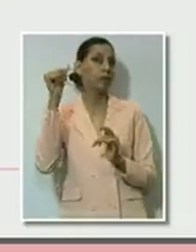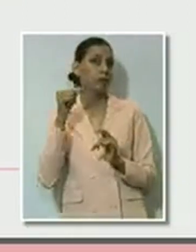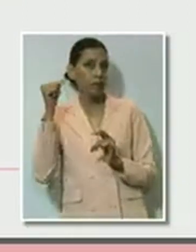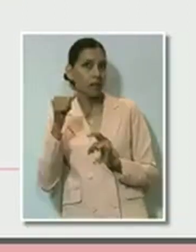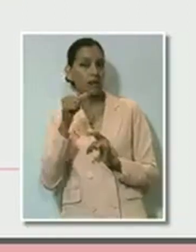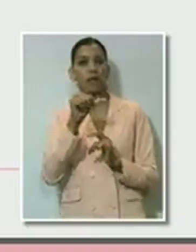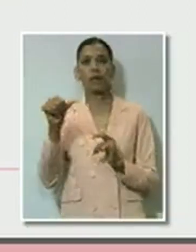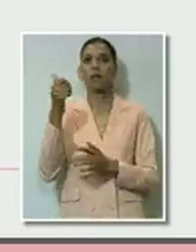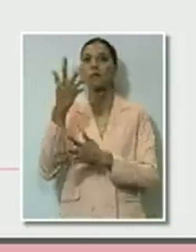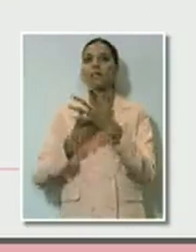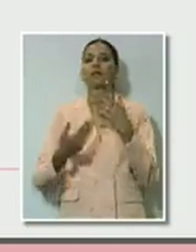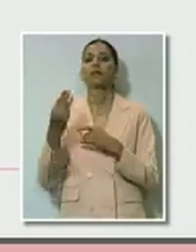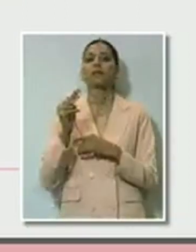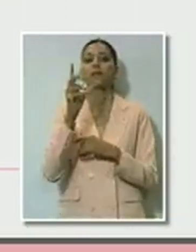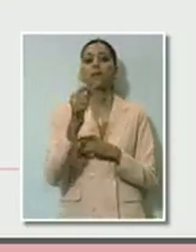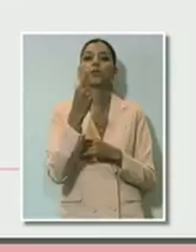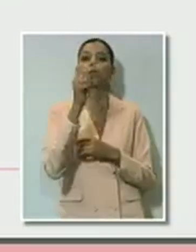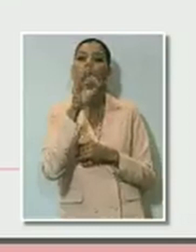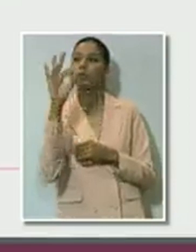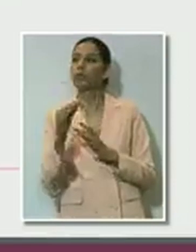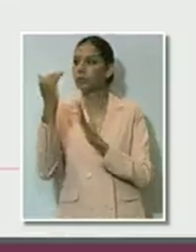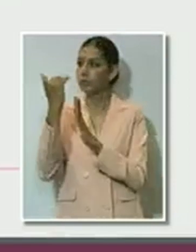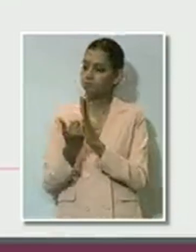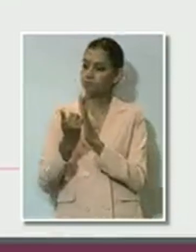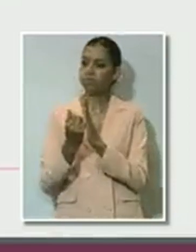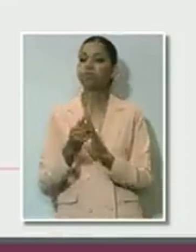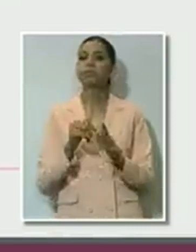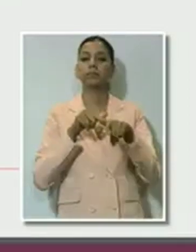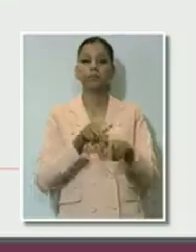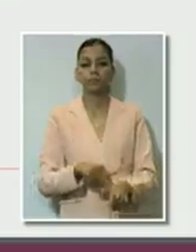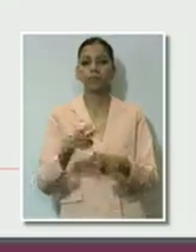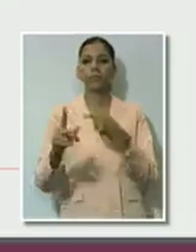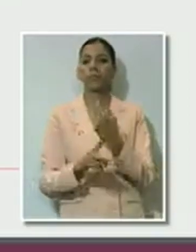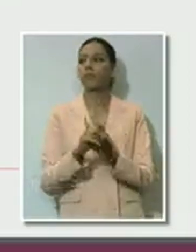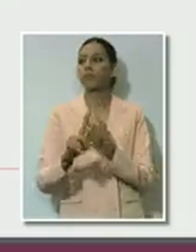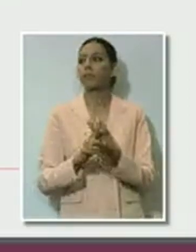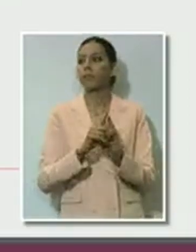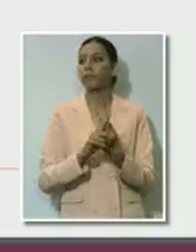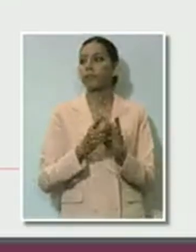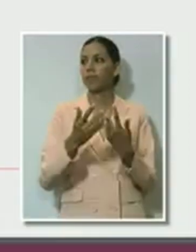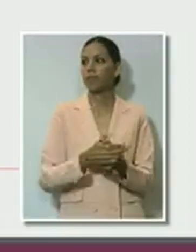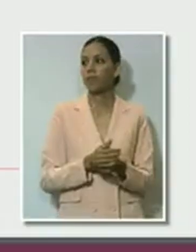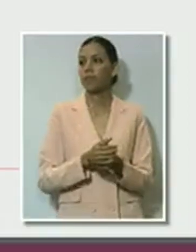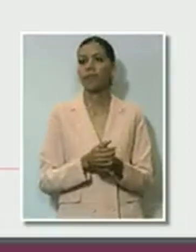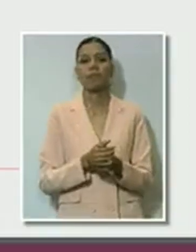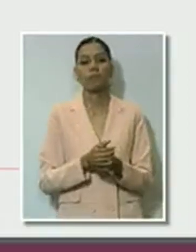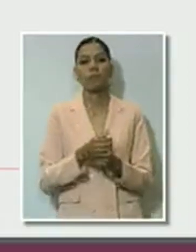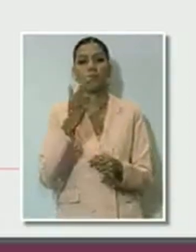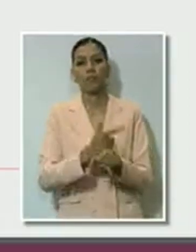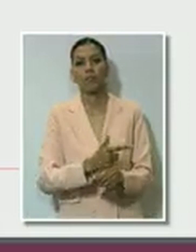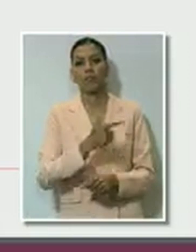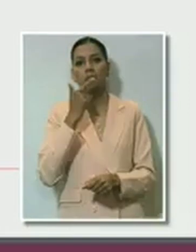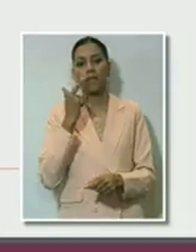mayo, es decir, un 21%. Y para los delitos de alto impacto, el funcionario estatal señaló que fueron 293 casos en el mes